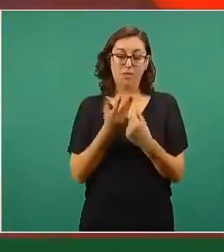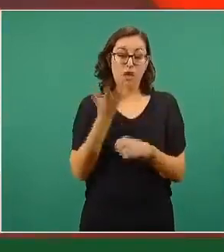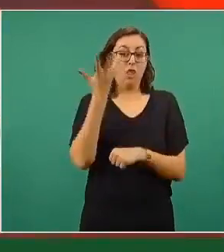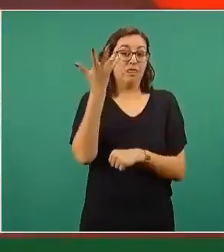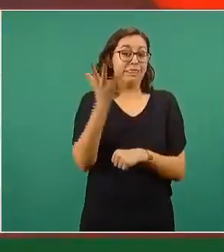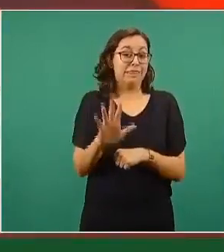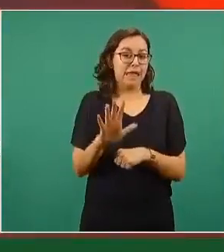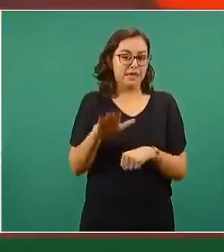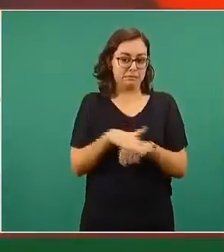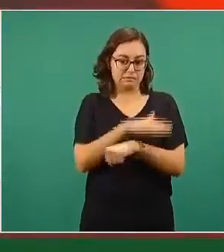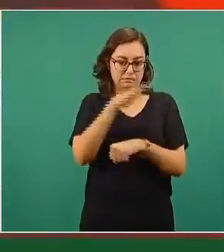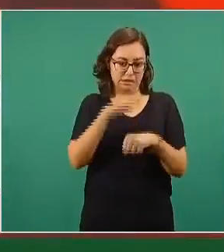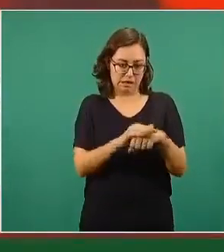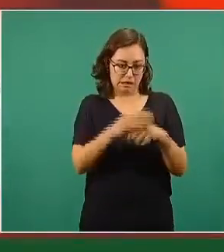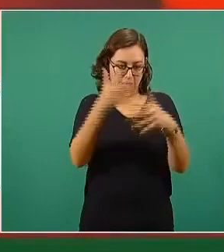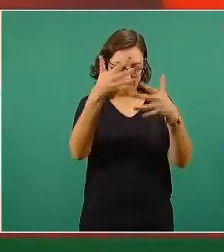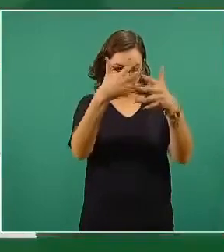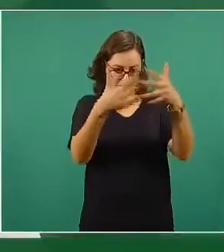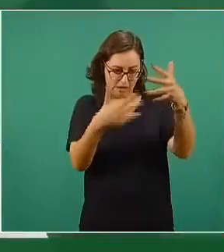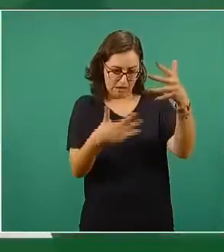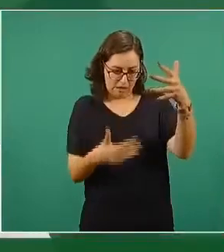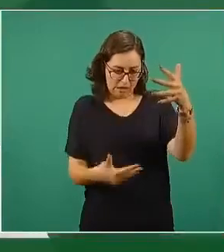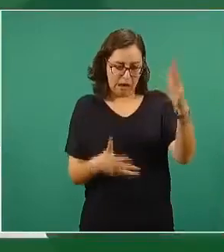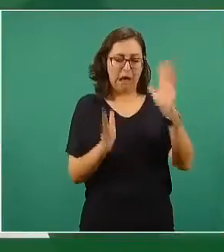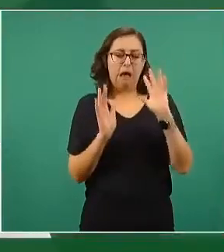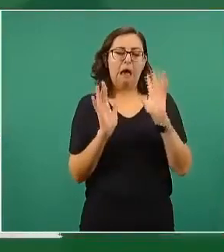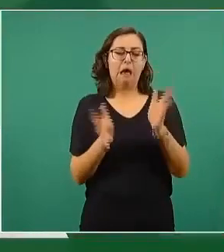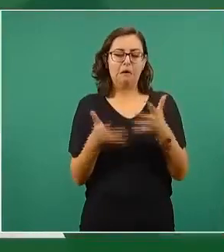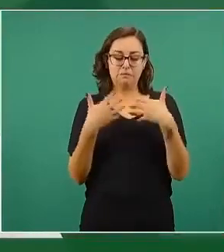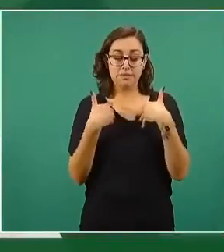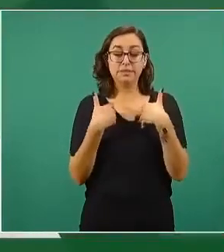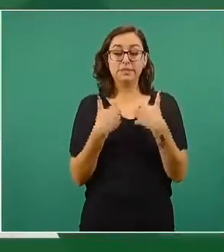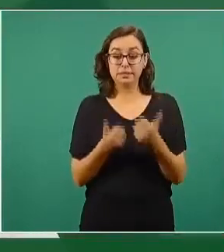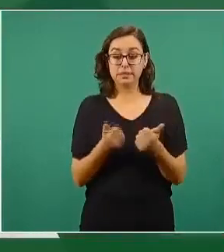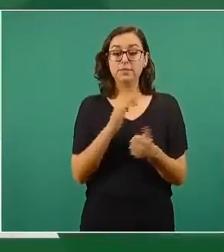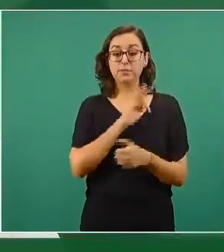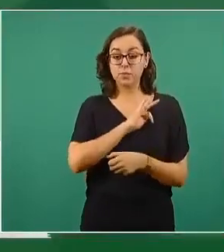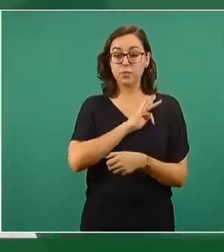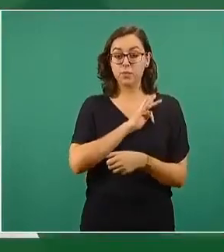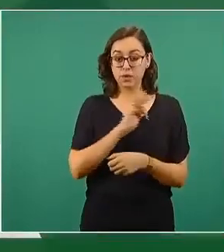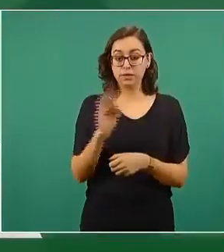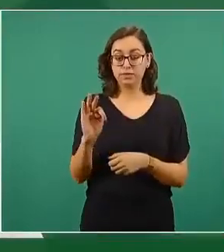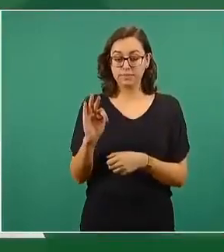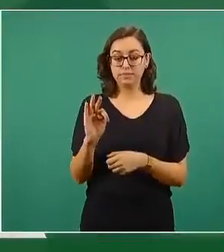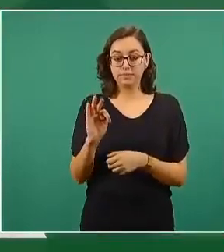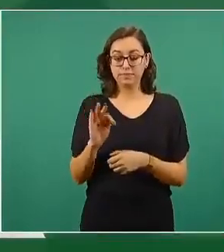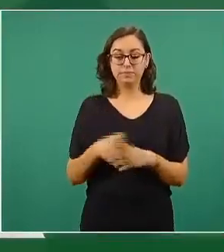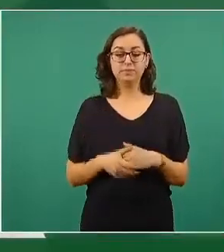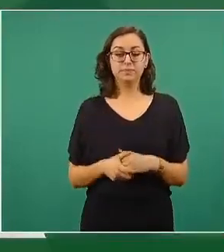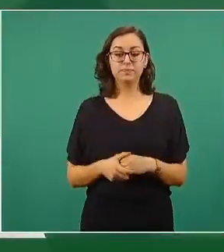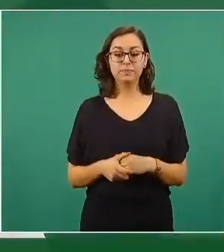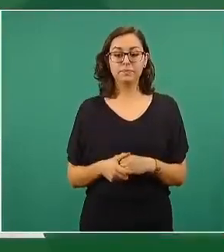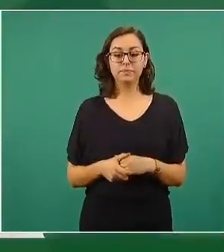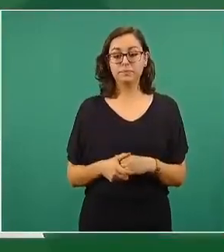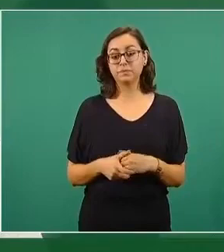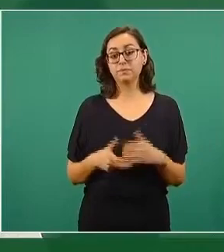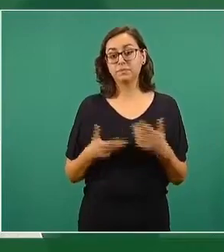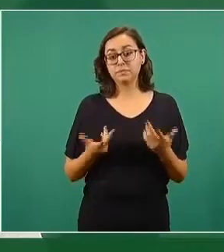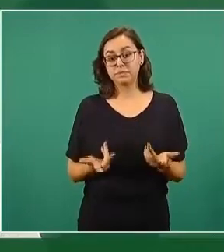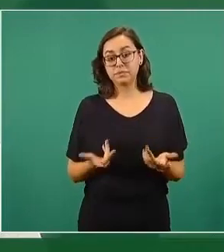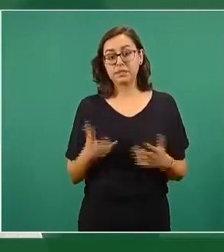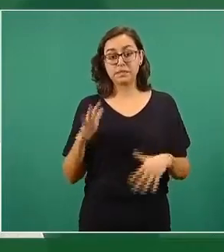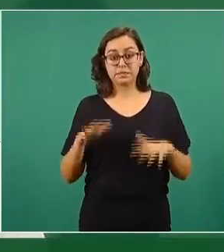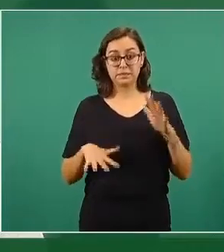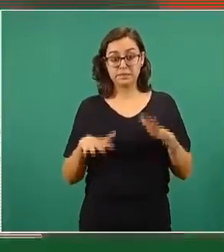pueden retratar de manera integral al fenómeno epidémico. Y en un momento dado, la percepción de que existan